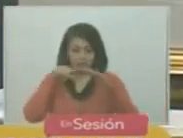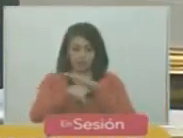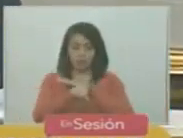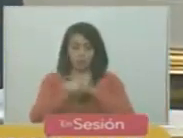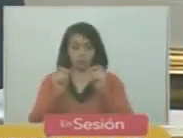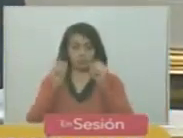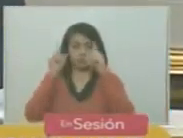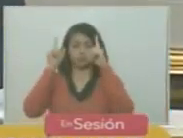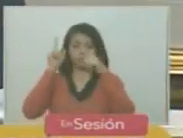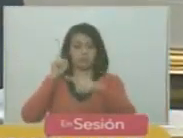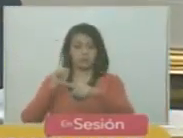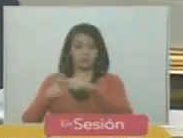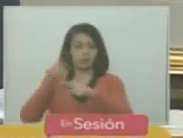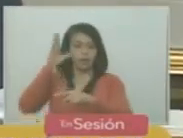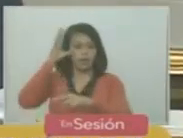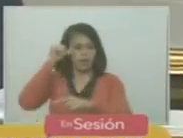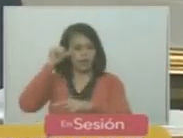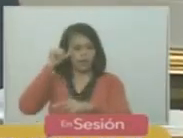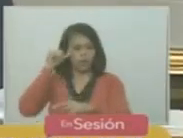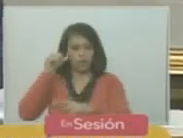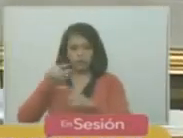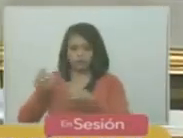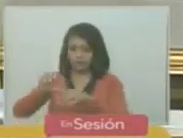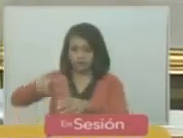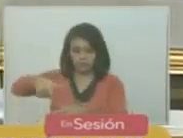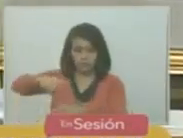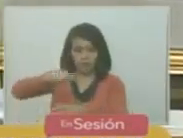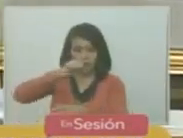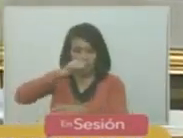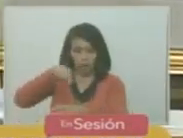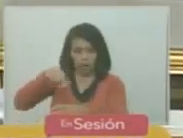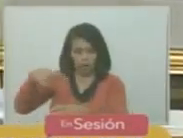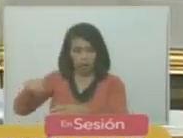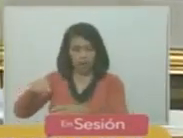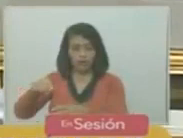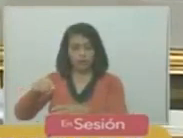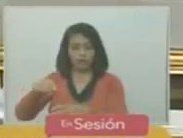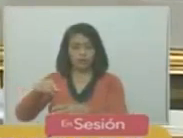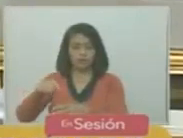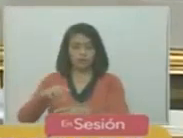imprevisto en el baño de ese hospital y abrir la llave del agua a ver si había agua en ese hospital?